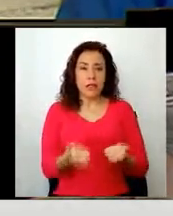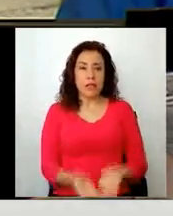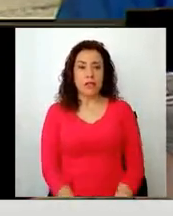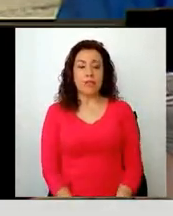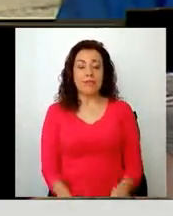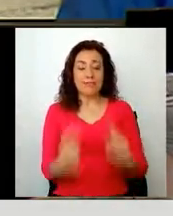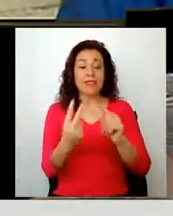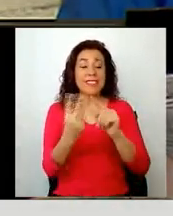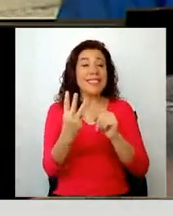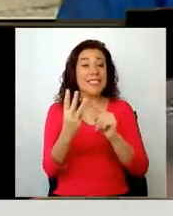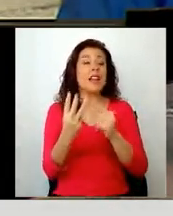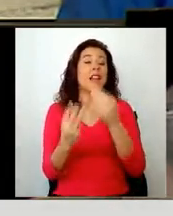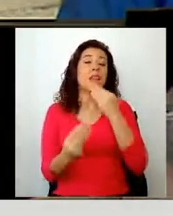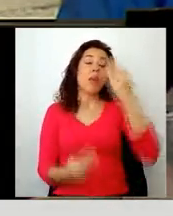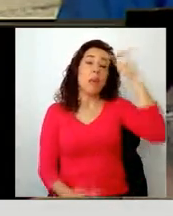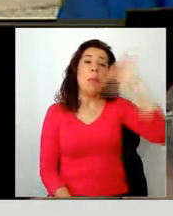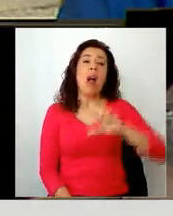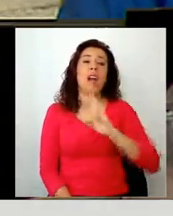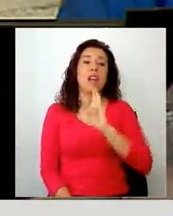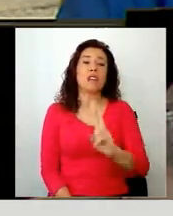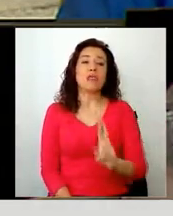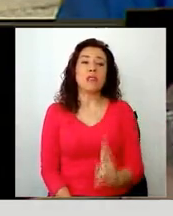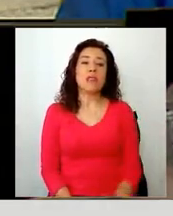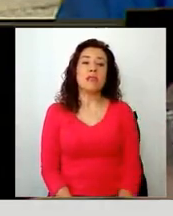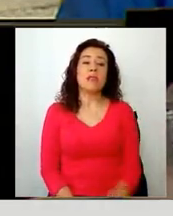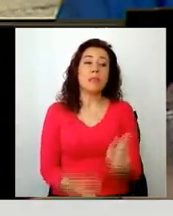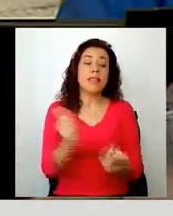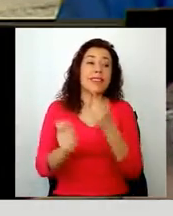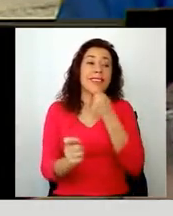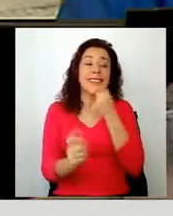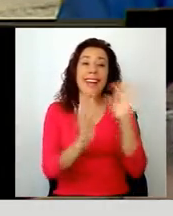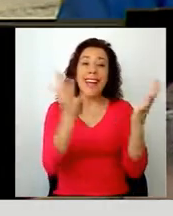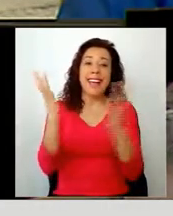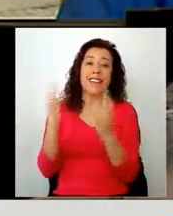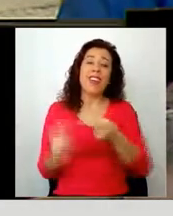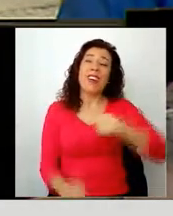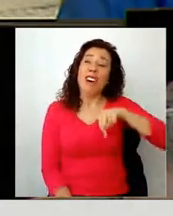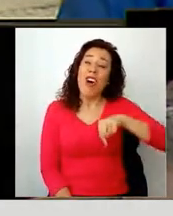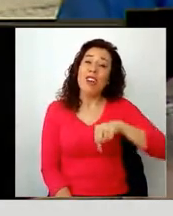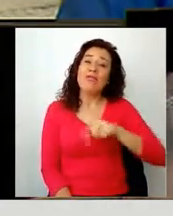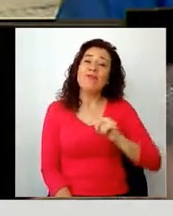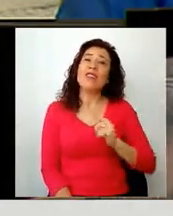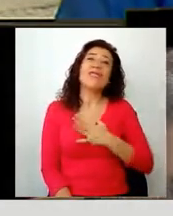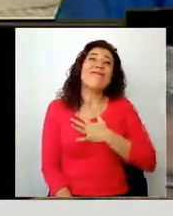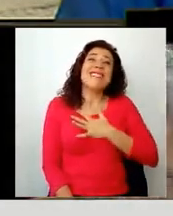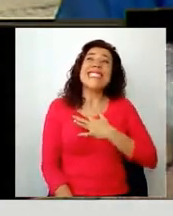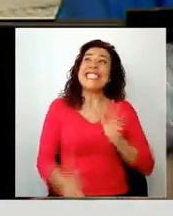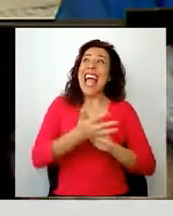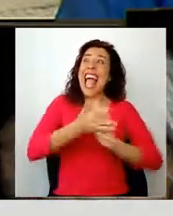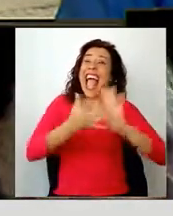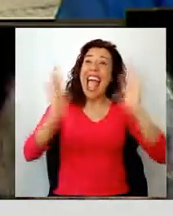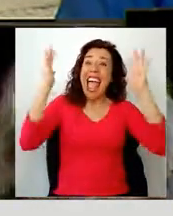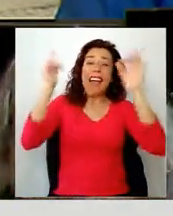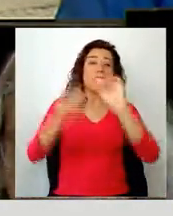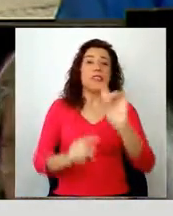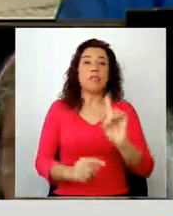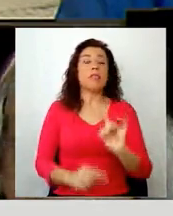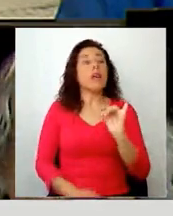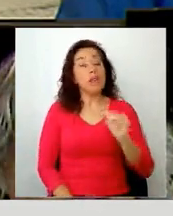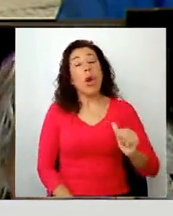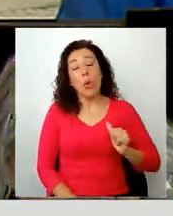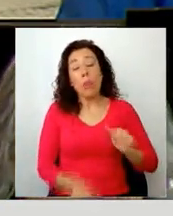presidente Entonces los ecologistas hoy día no no podemos celebrar se cumple un compromiso del año